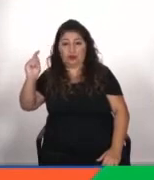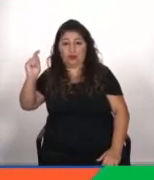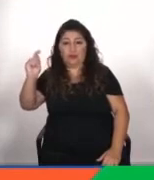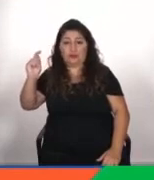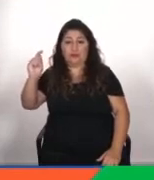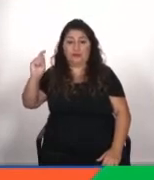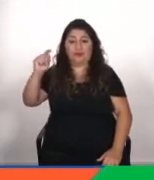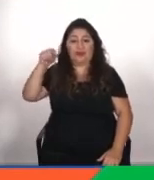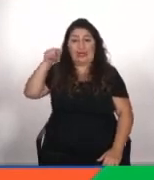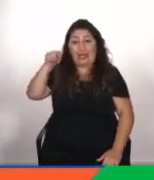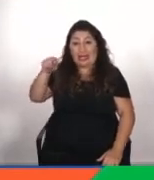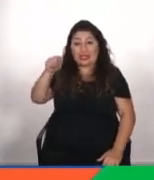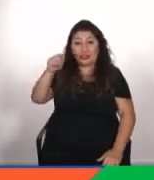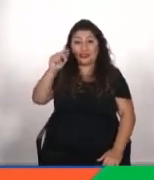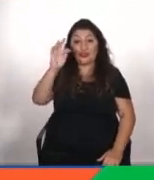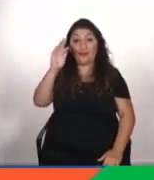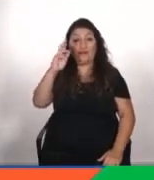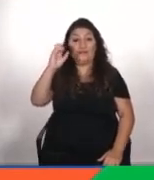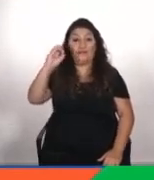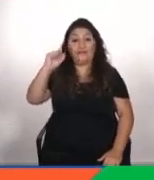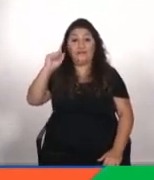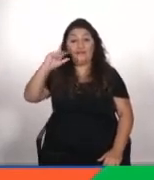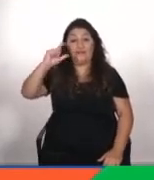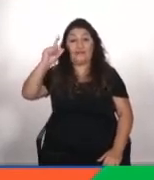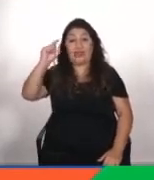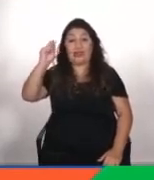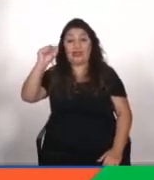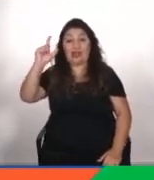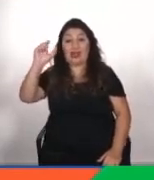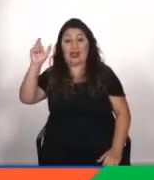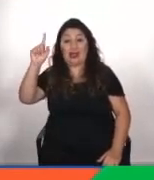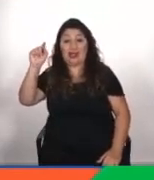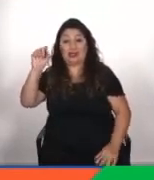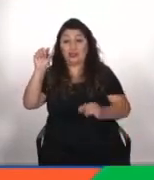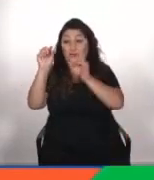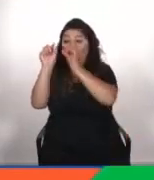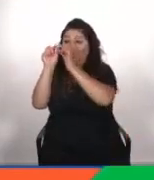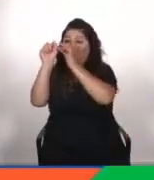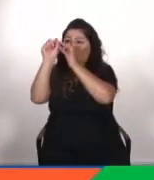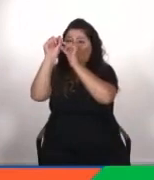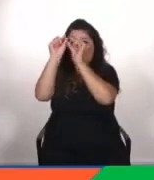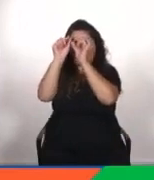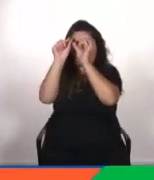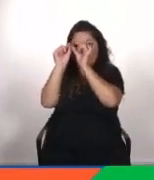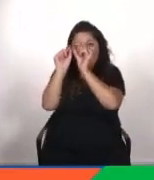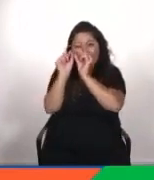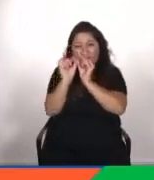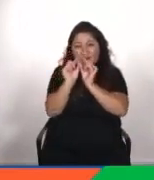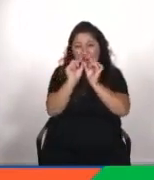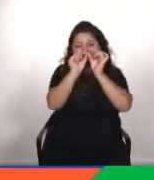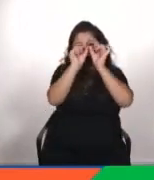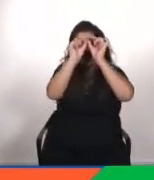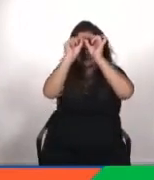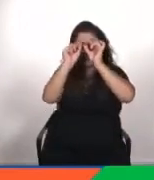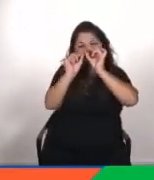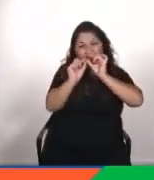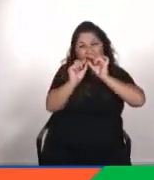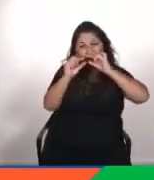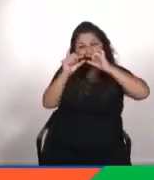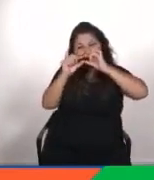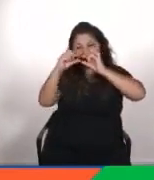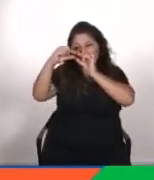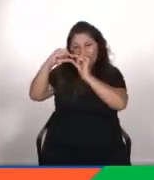cuestión así que a mí me vuela la cabeza. Es una de las áreas de las matemáticas que a mí, no sé, me deja así como perplejo. Sí. Eduardo, ¿qué sería para